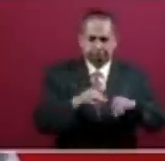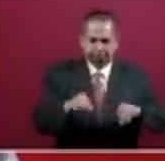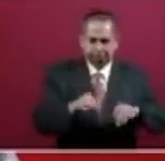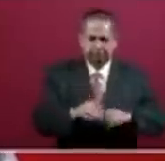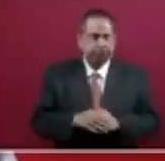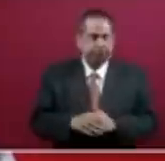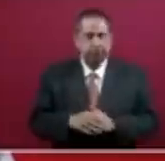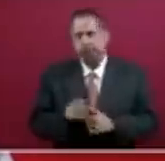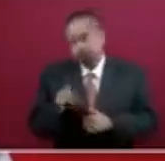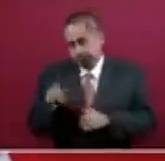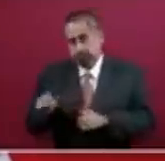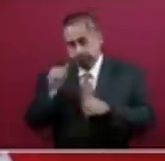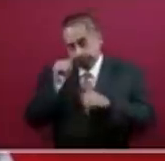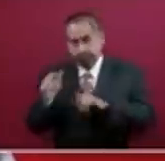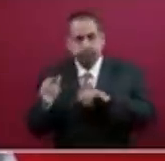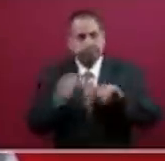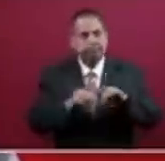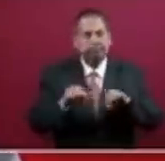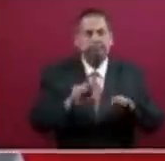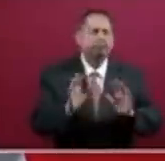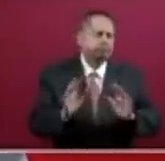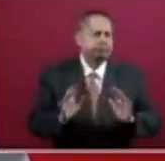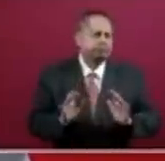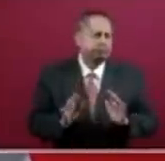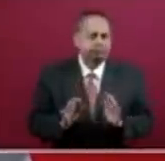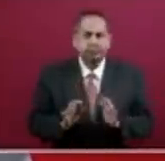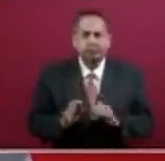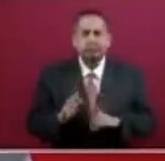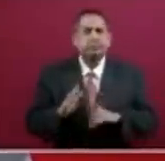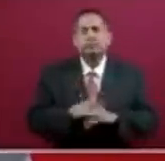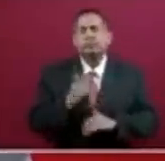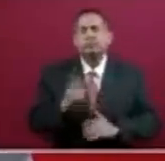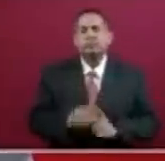para los trabajadores, porque